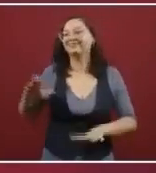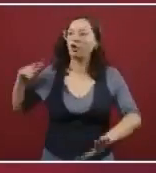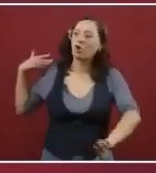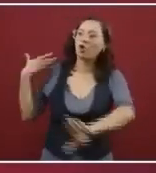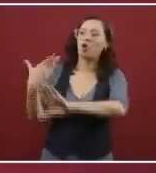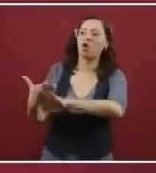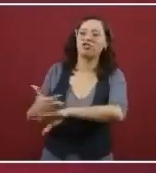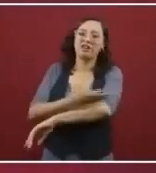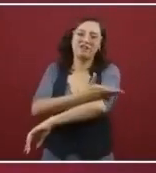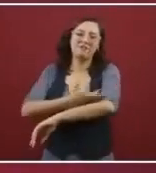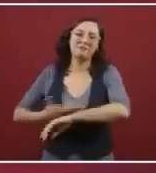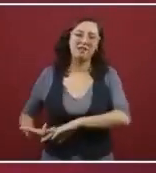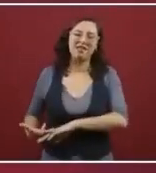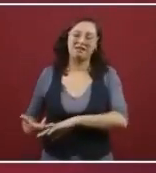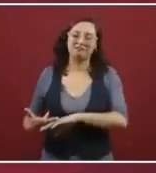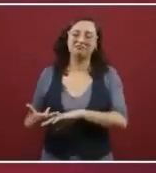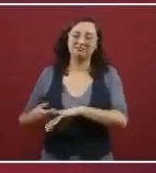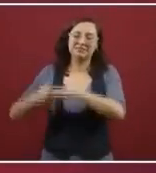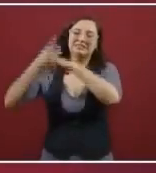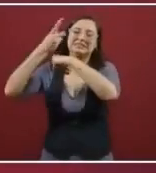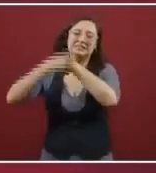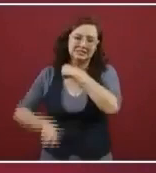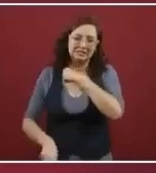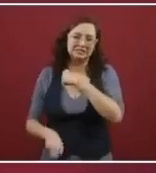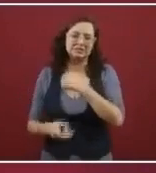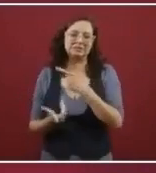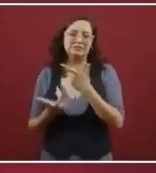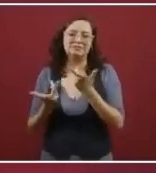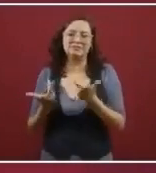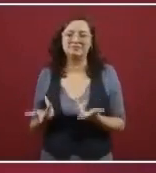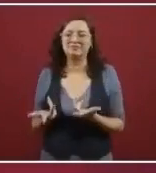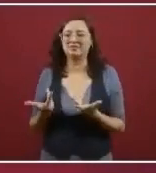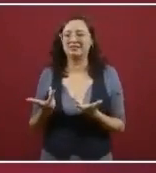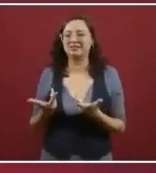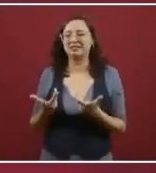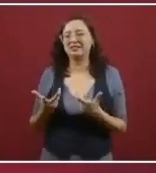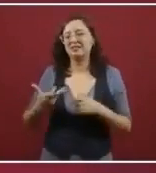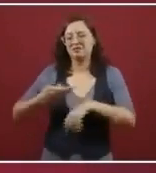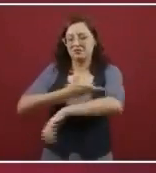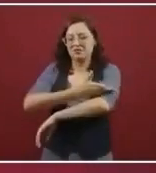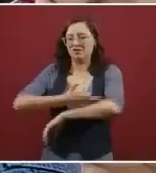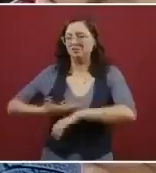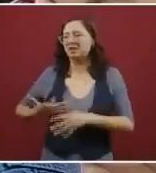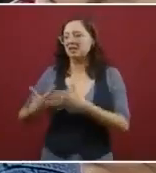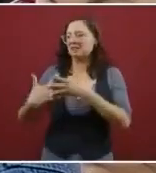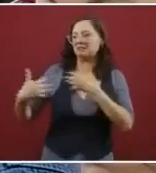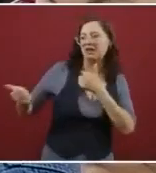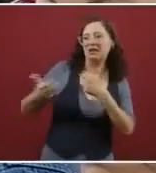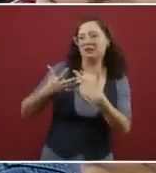a la familia, se produjo mucha desintegración familiar